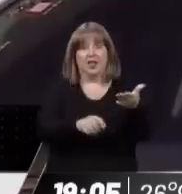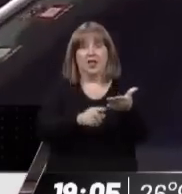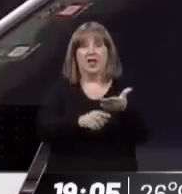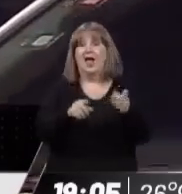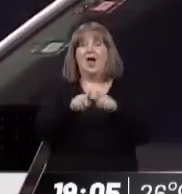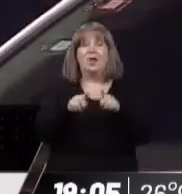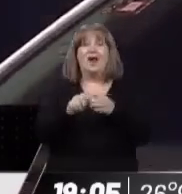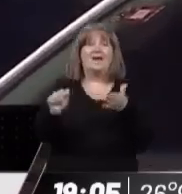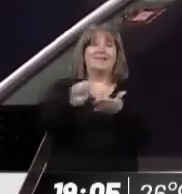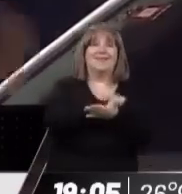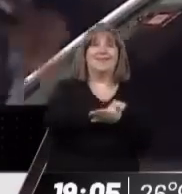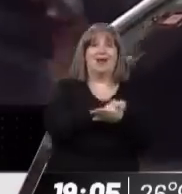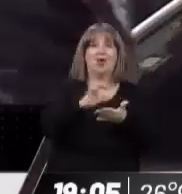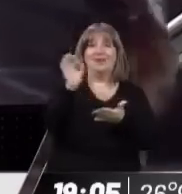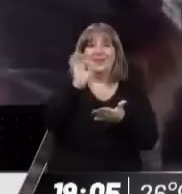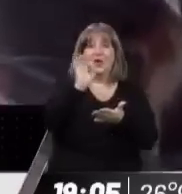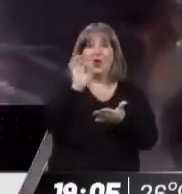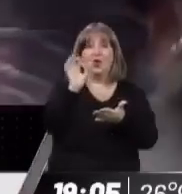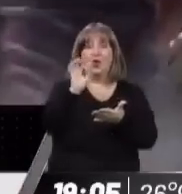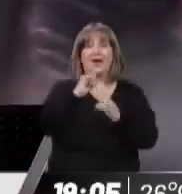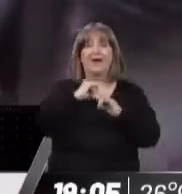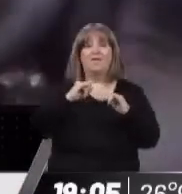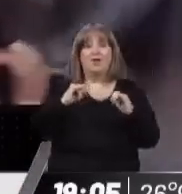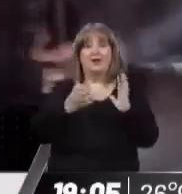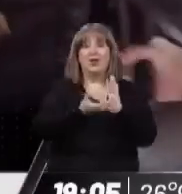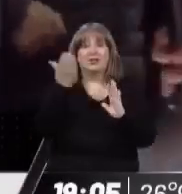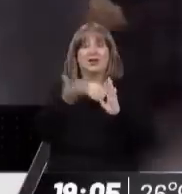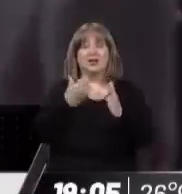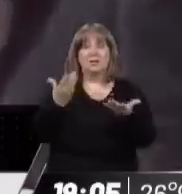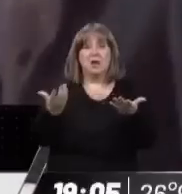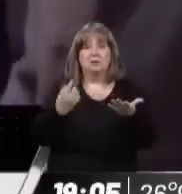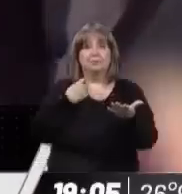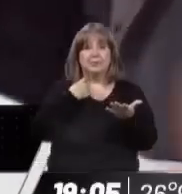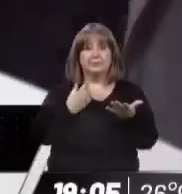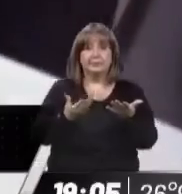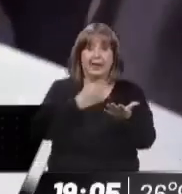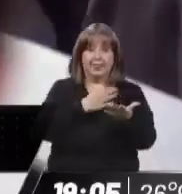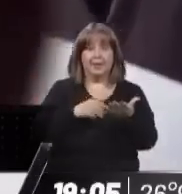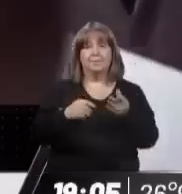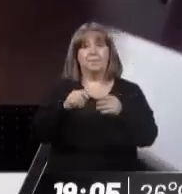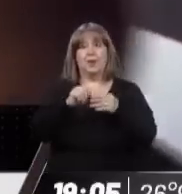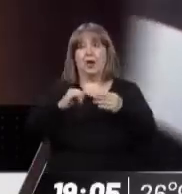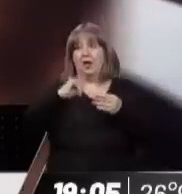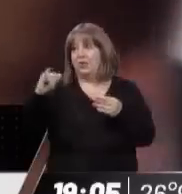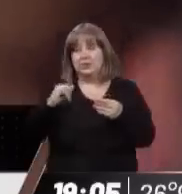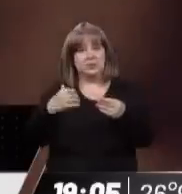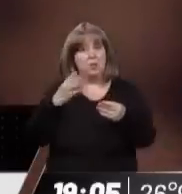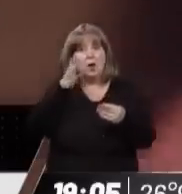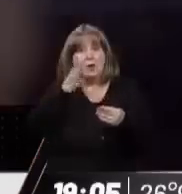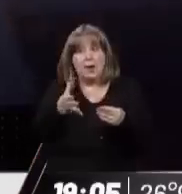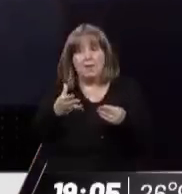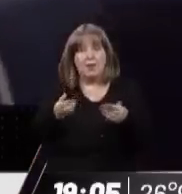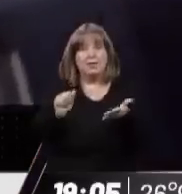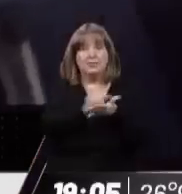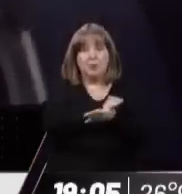devolver esa información acá toda la información si a partir de allí que esto es muy grave y